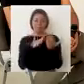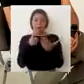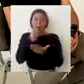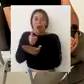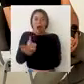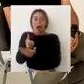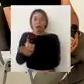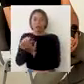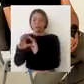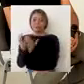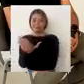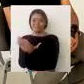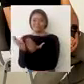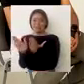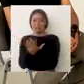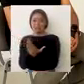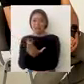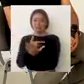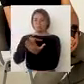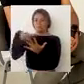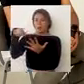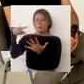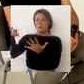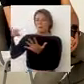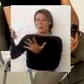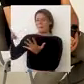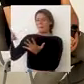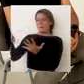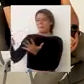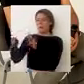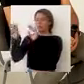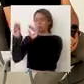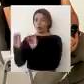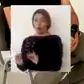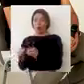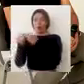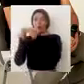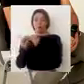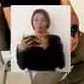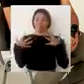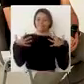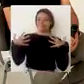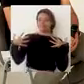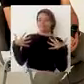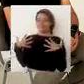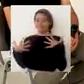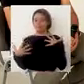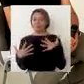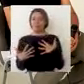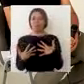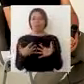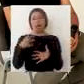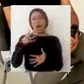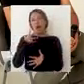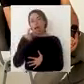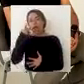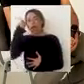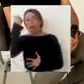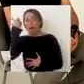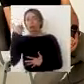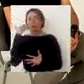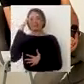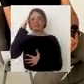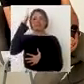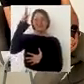fueron apareciendo, digamos, ya obras en historietas que ya correspondían a inquietudes un poco más adultas, un poco más